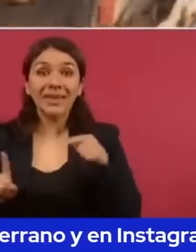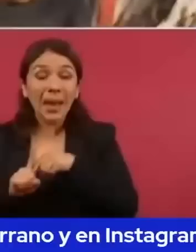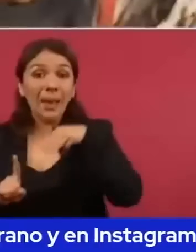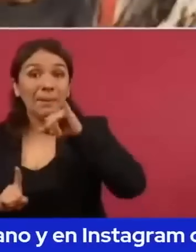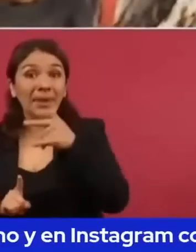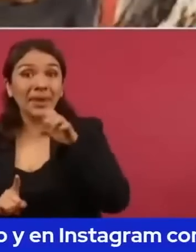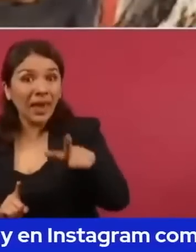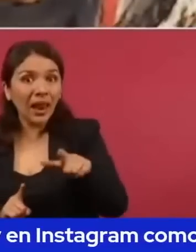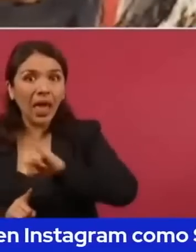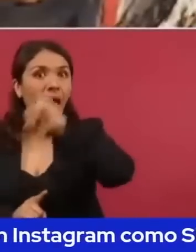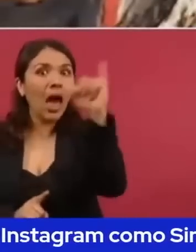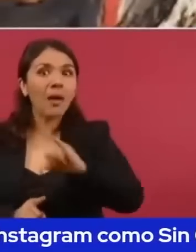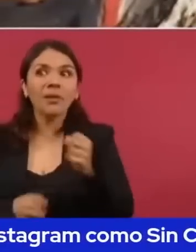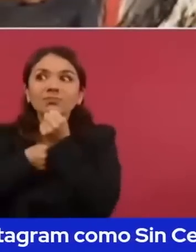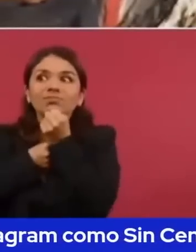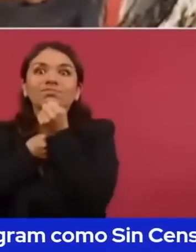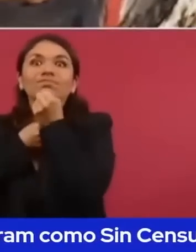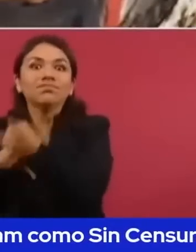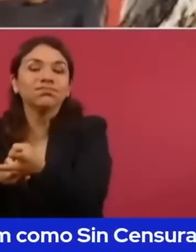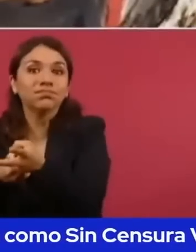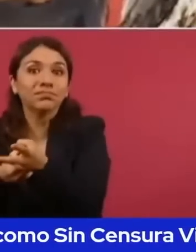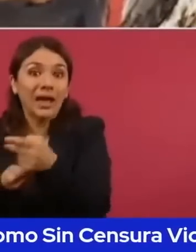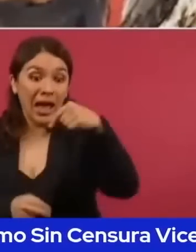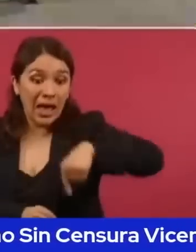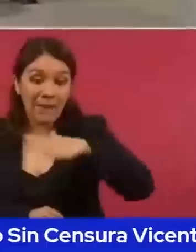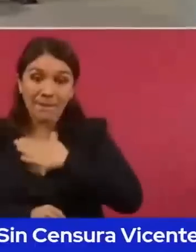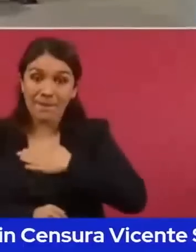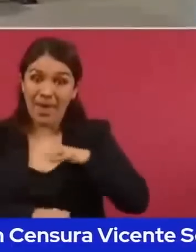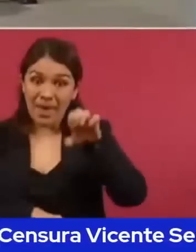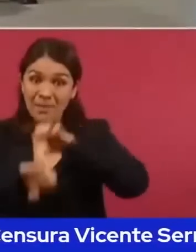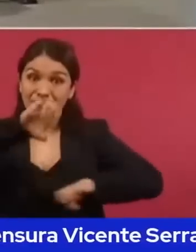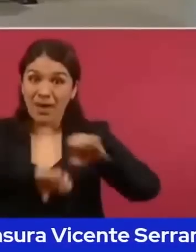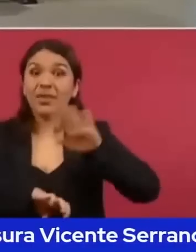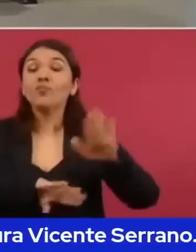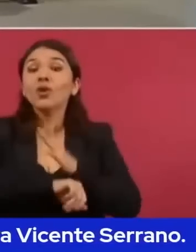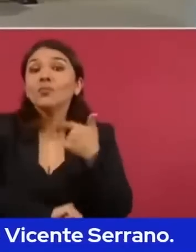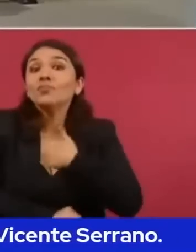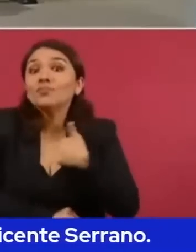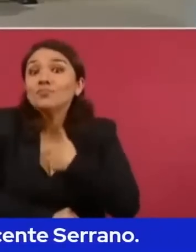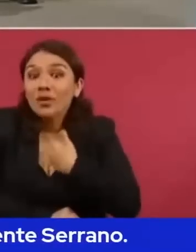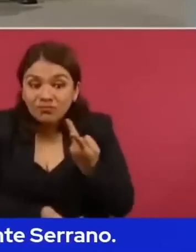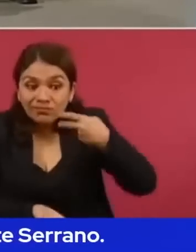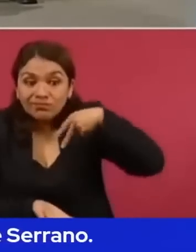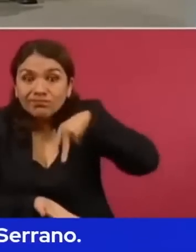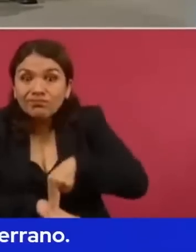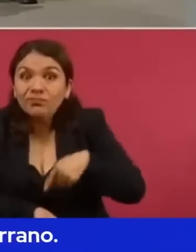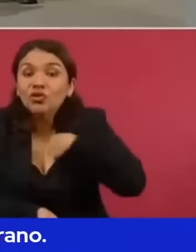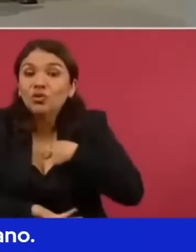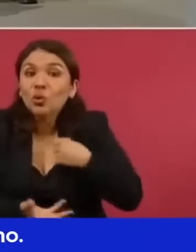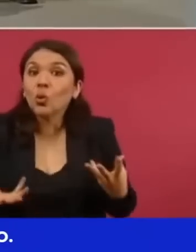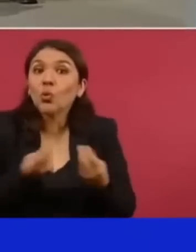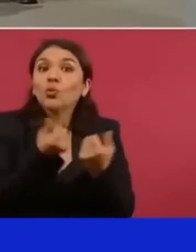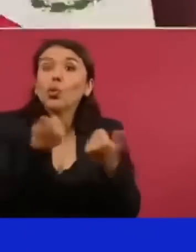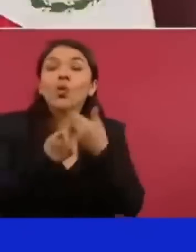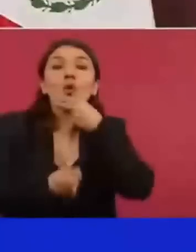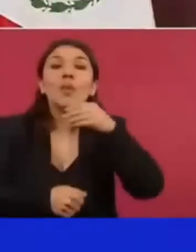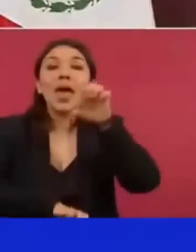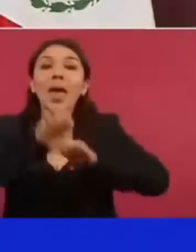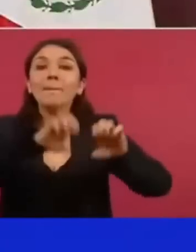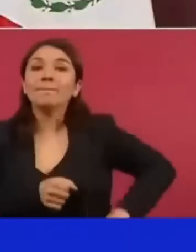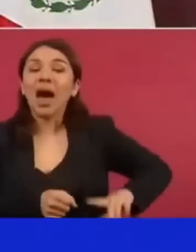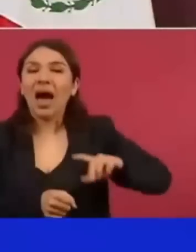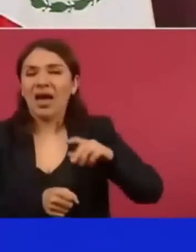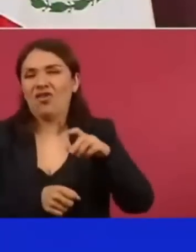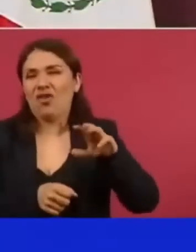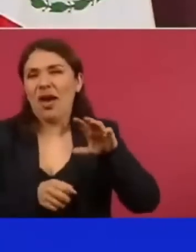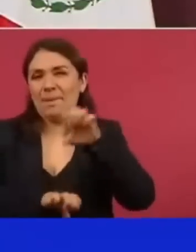informó a nadie en mi embajada. Y digo mi embajada porque yo lo compartía obviamente con el embajador en ese entonces, Carlos